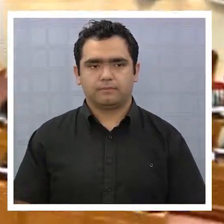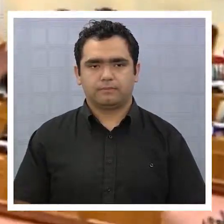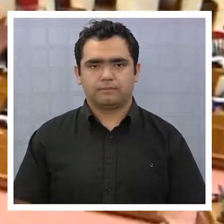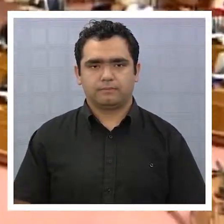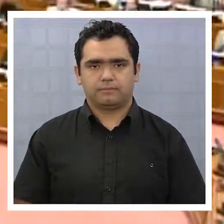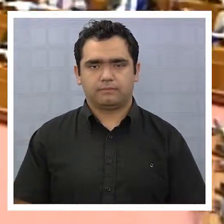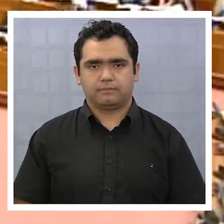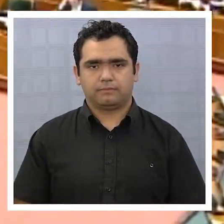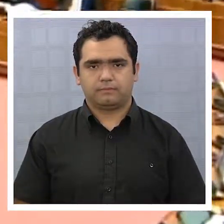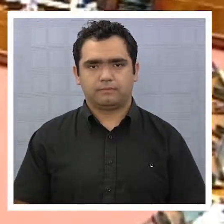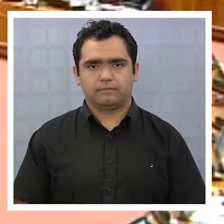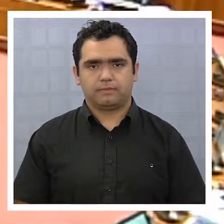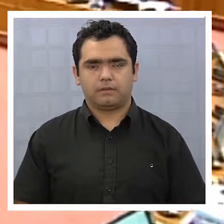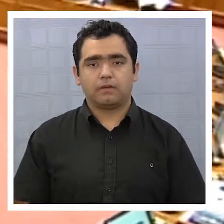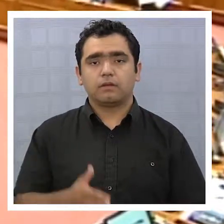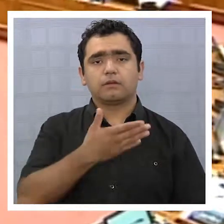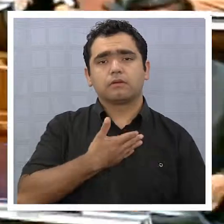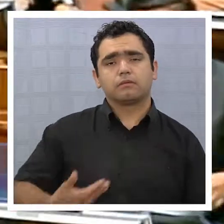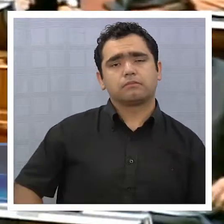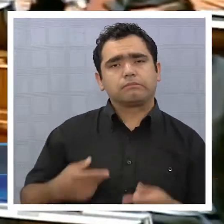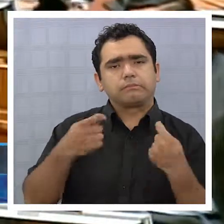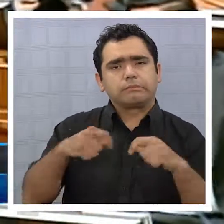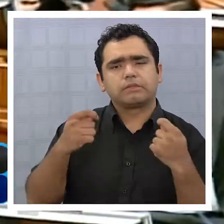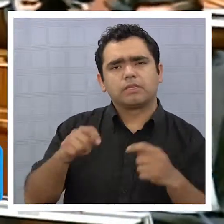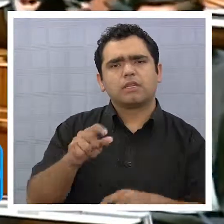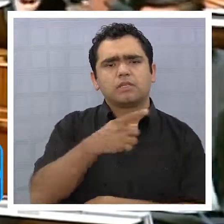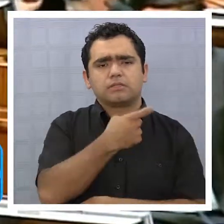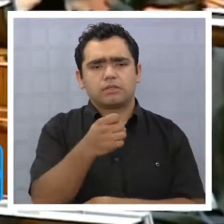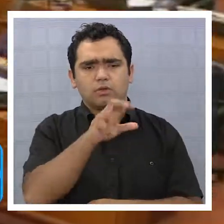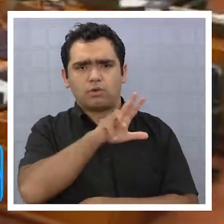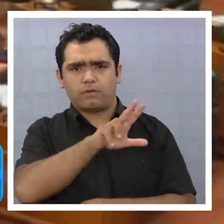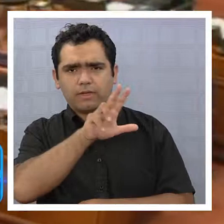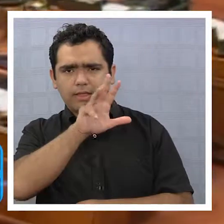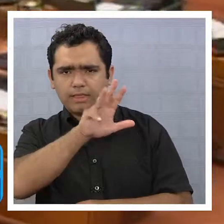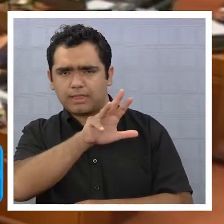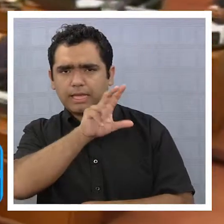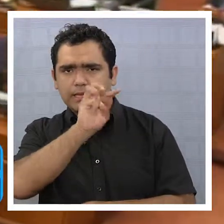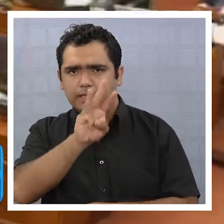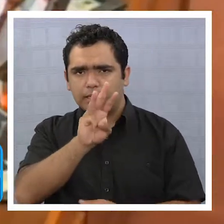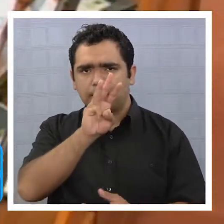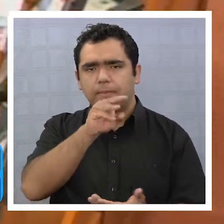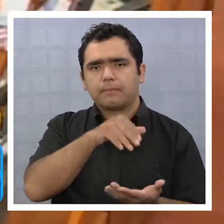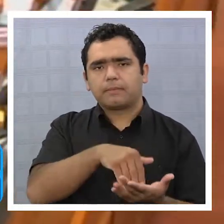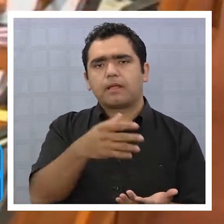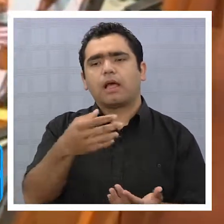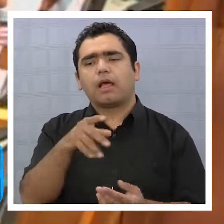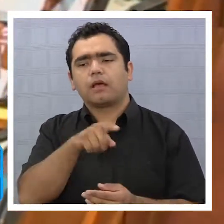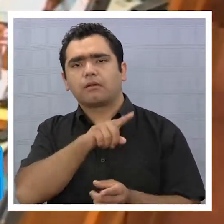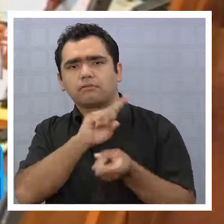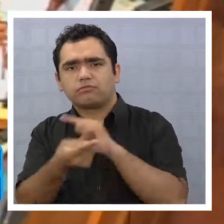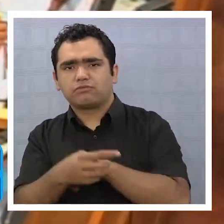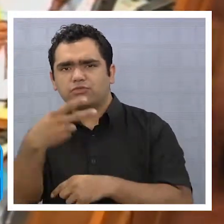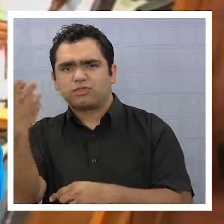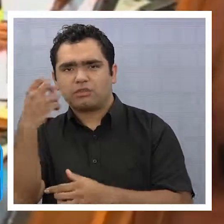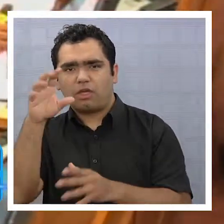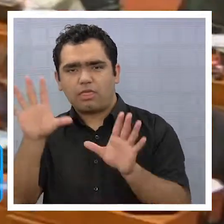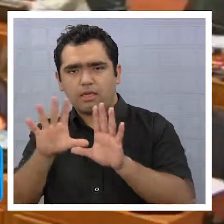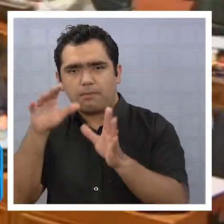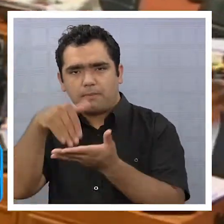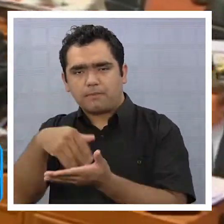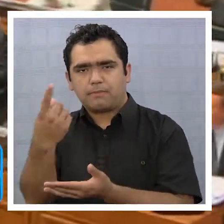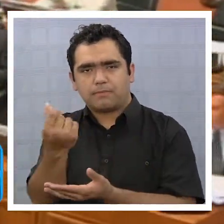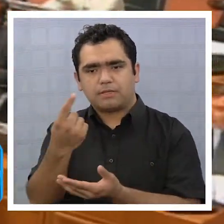la intención del gobierno de aumentar de 193 a 210 mil pesos el sueldo mínimo abrió el debate de cuál sería una cifra justa